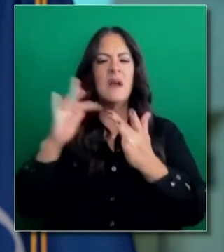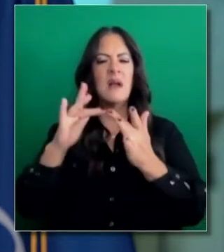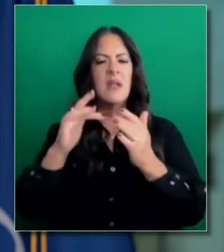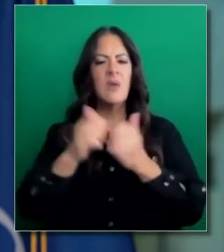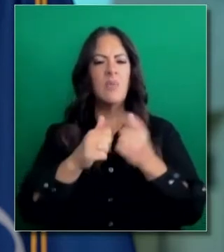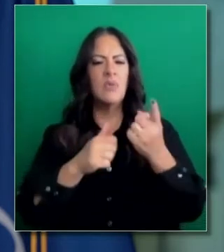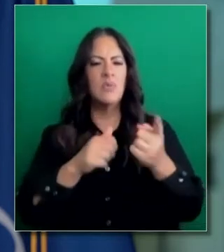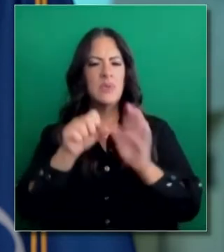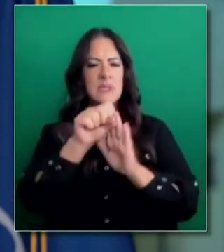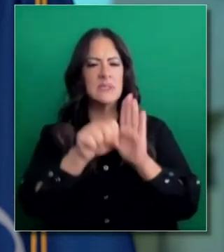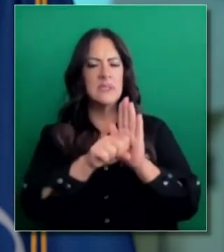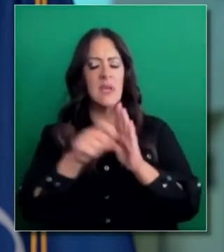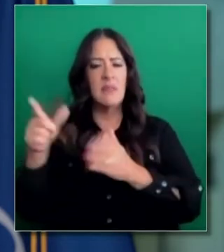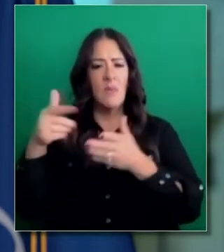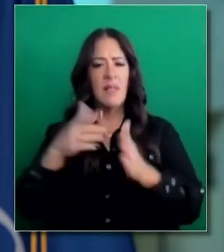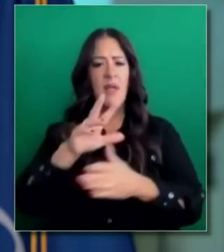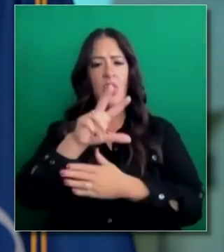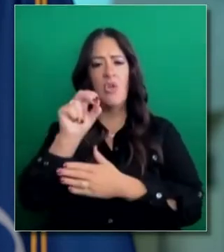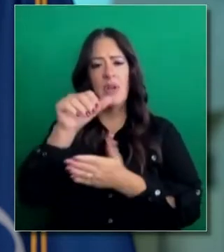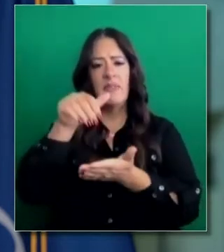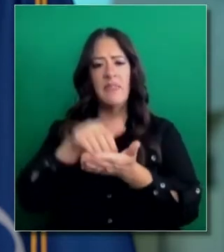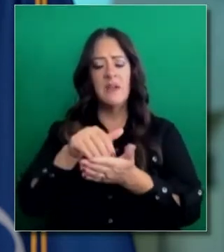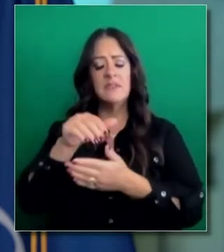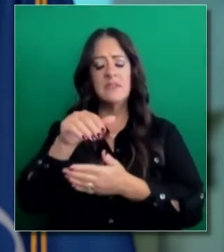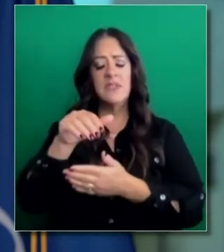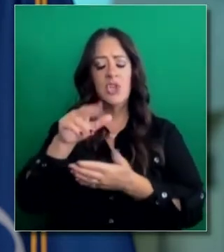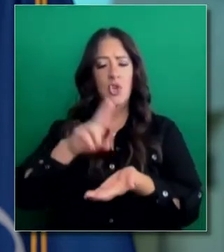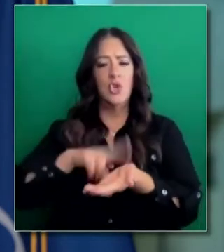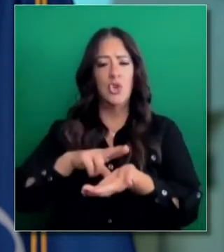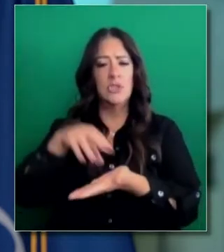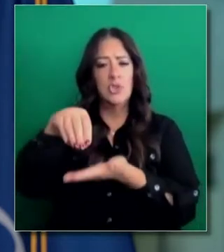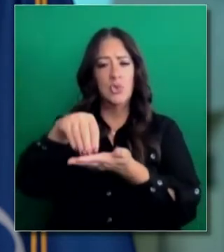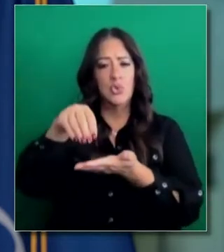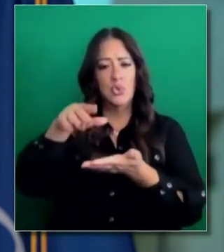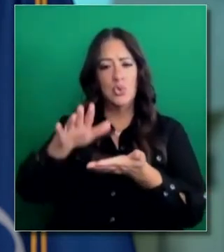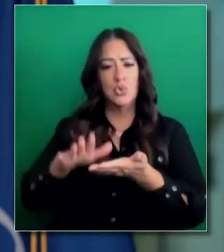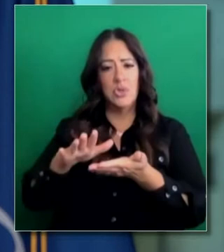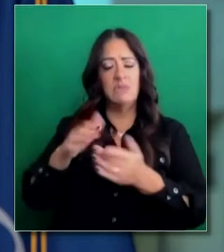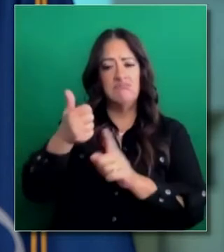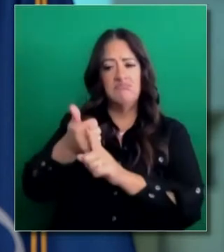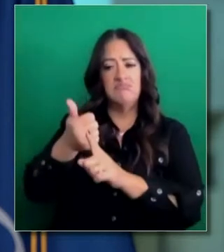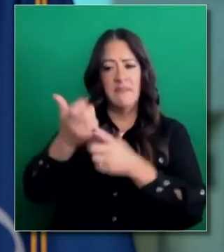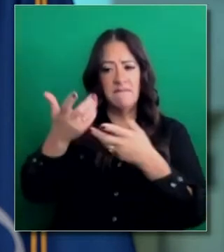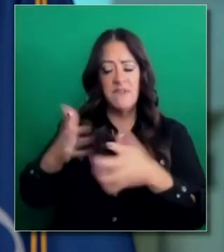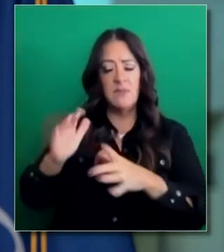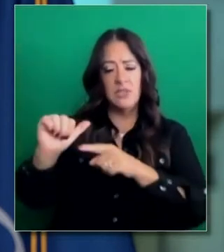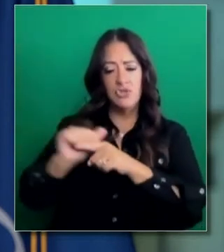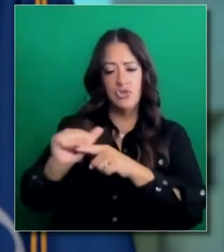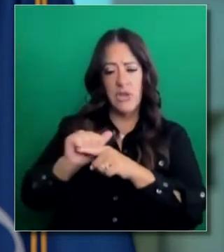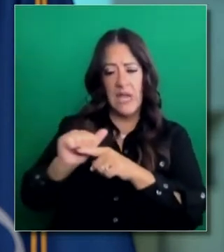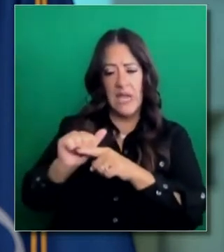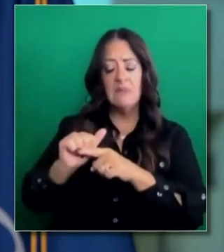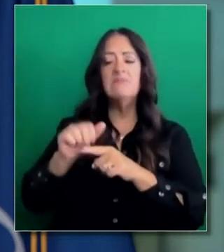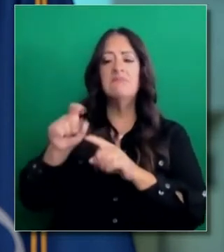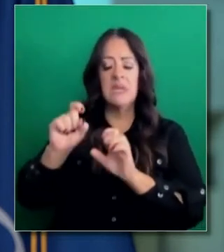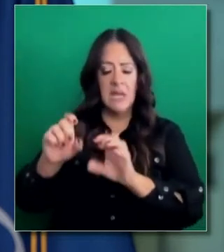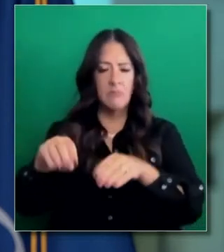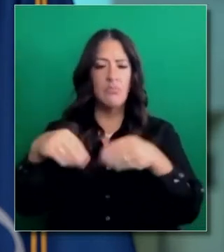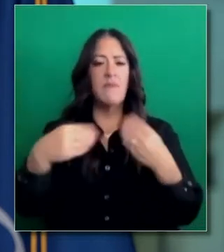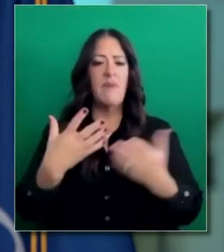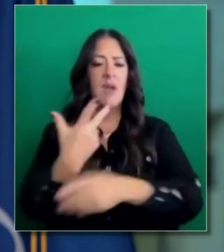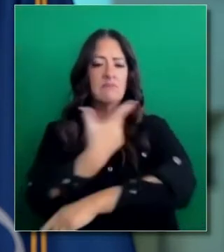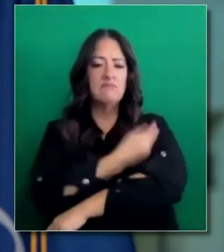para esperar que 30.000 estudiantes de enfermería que acaban de ser capacitados para que administren las